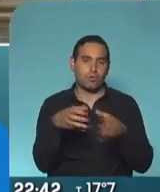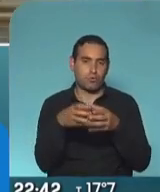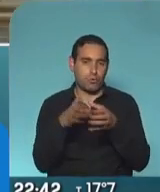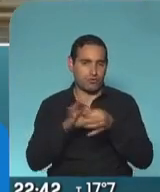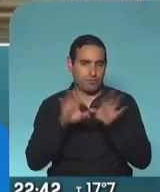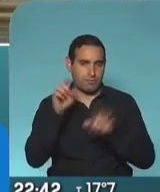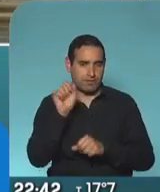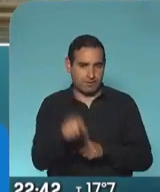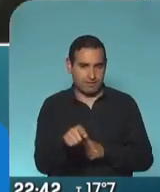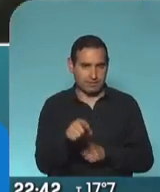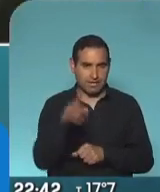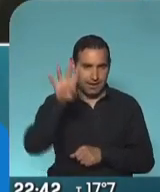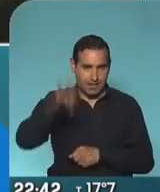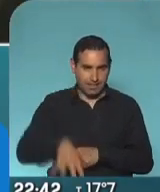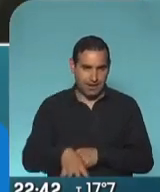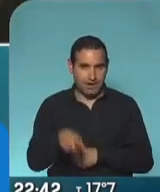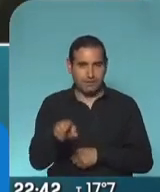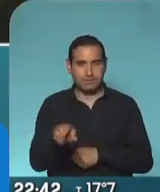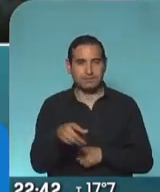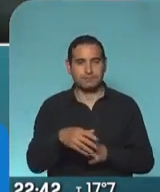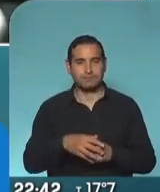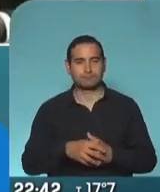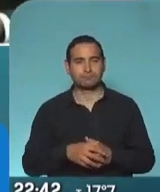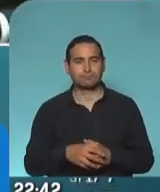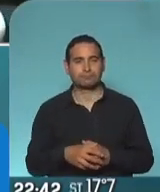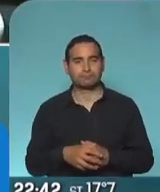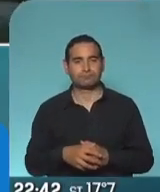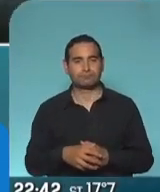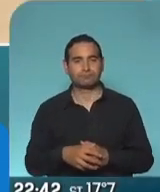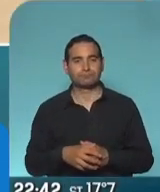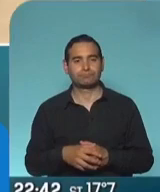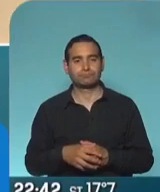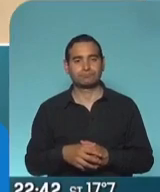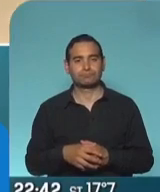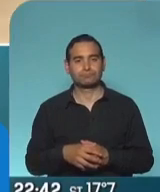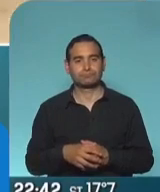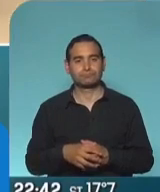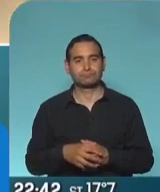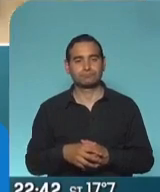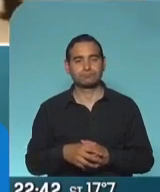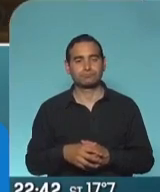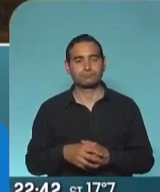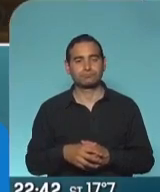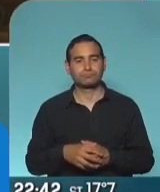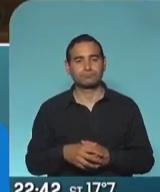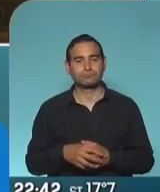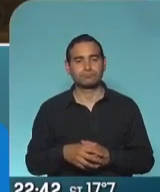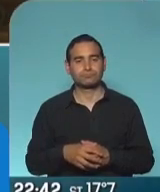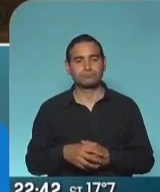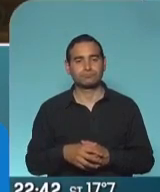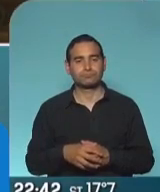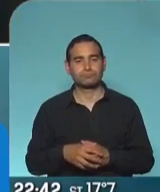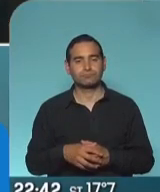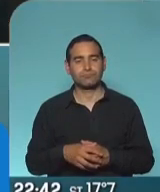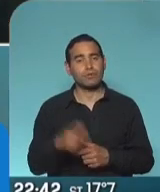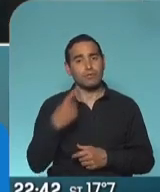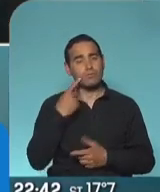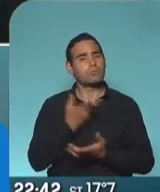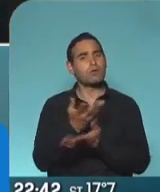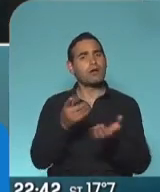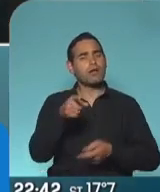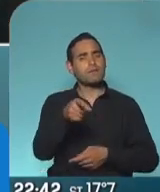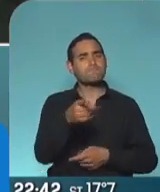independentista catalán o secesionista, pongámosle cada uno el adjetivo que más le guste, que se evidenciaron, me